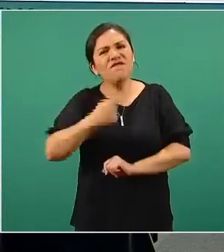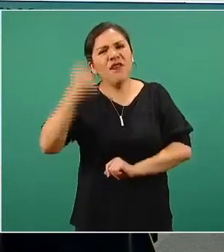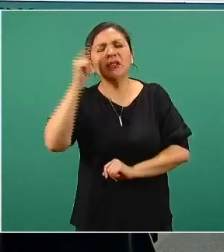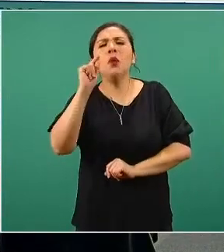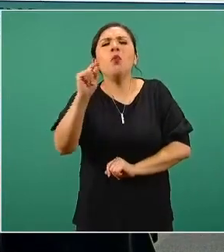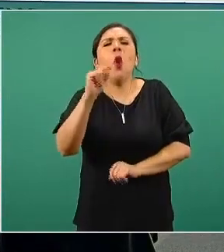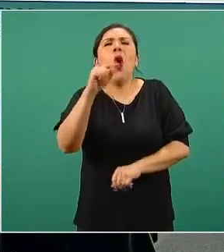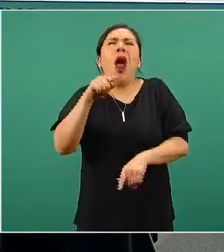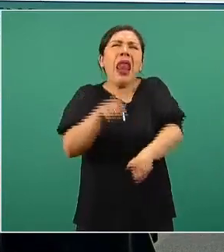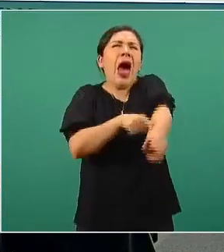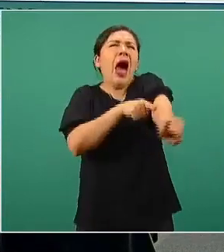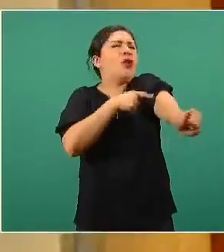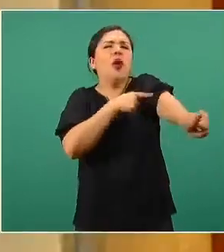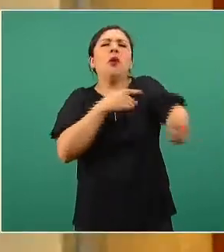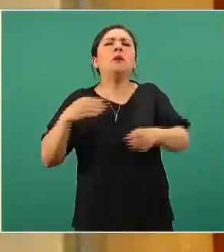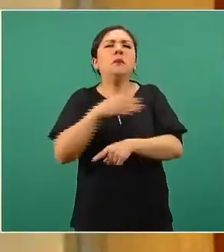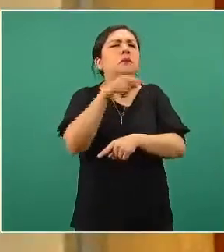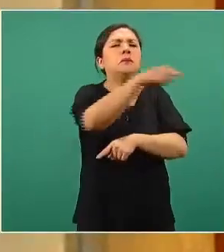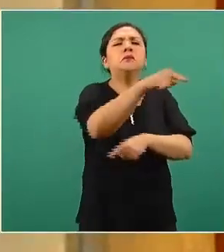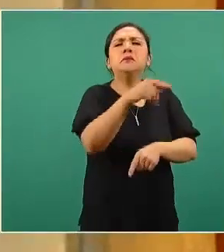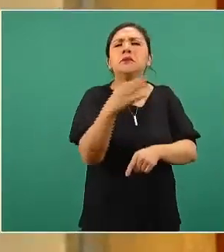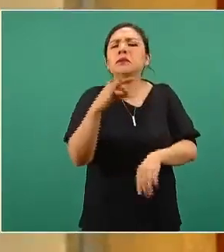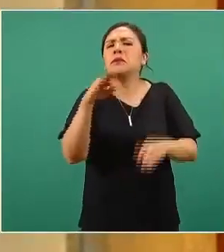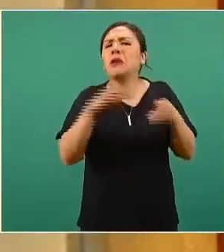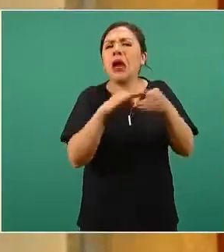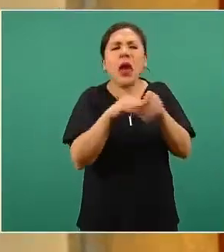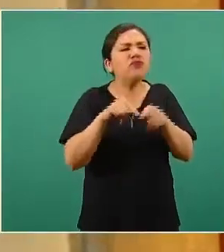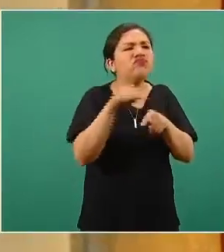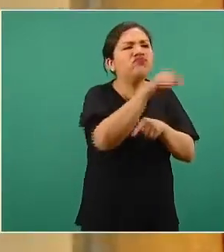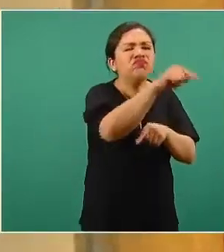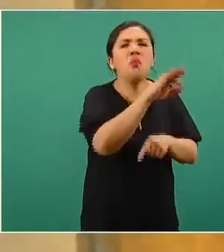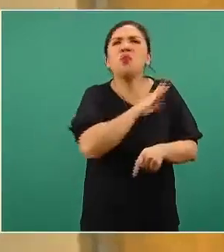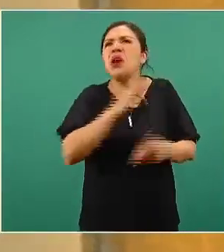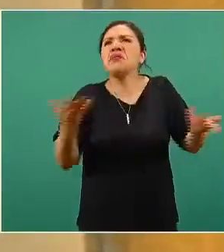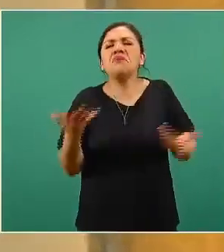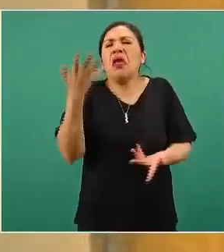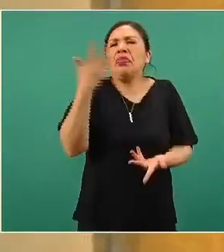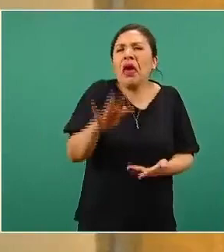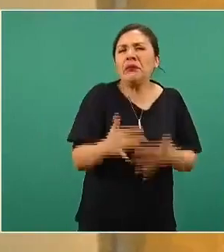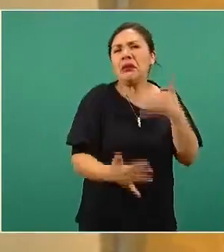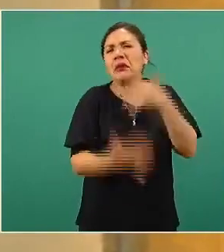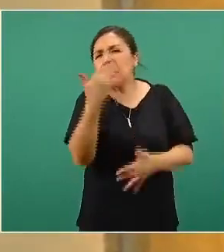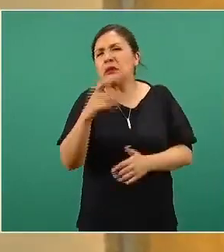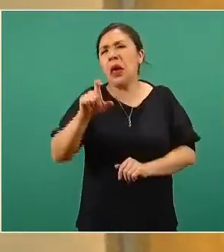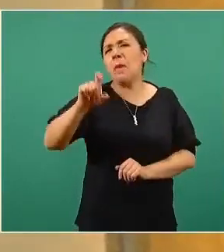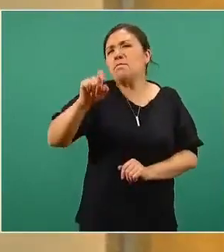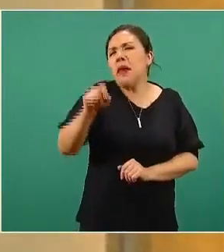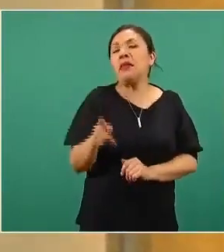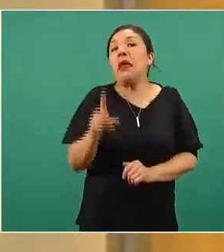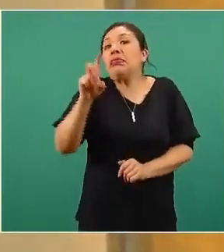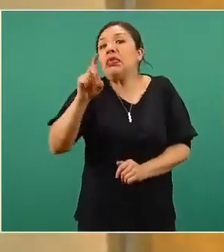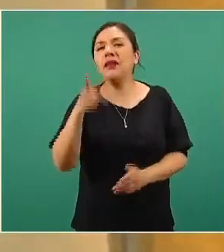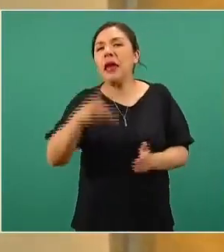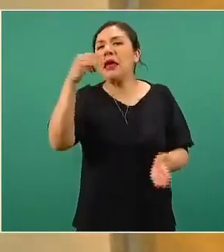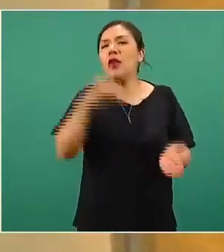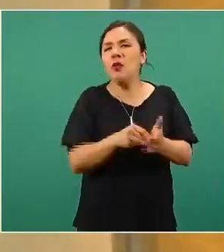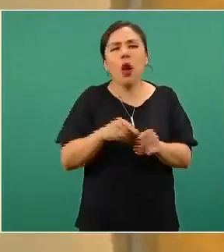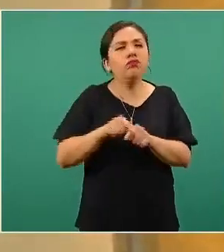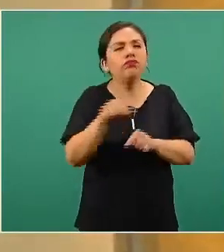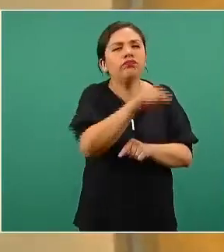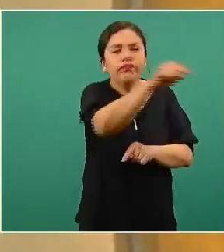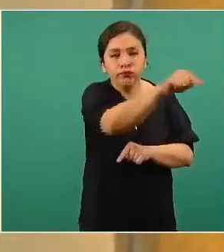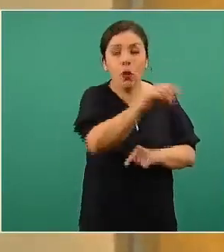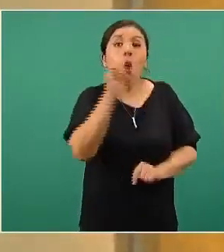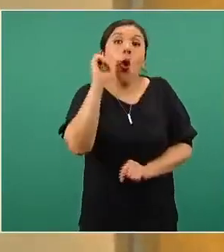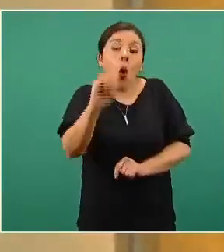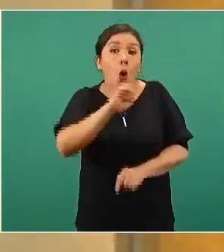pocos kilómetros antes de llegar al punto de vacunación, quizá unos 10, 15, 20, 30 kilómetros. En